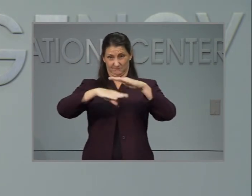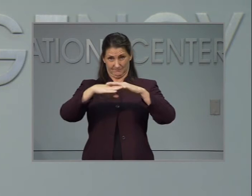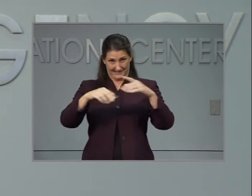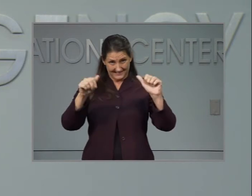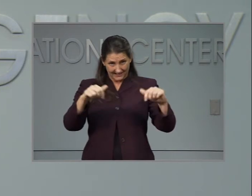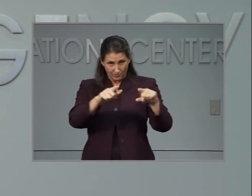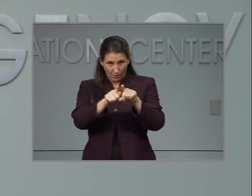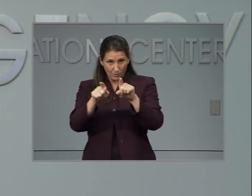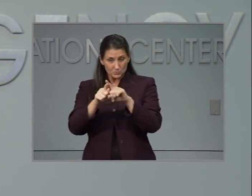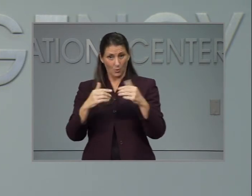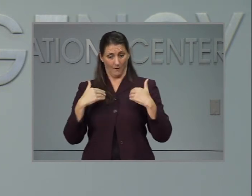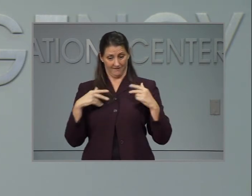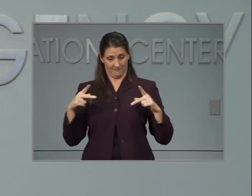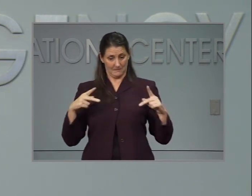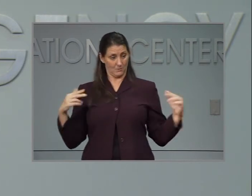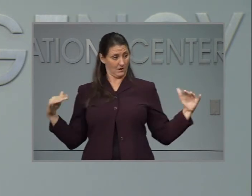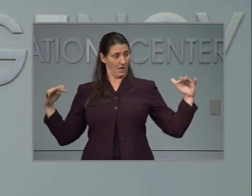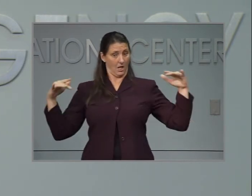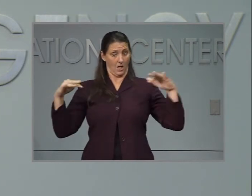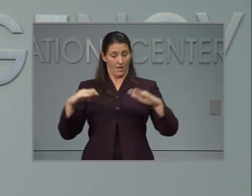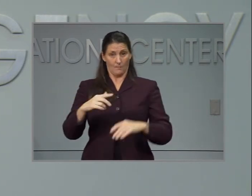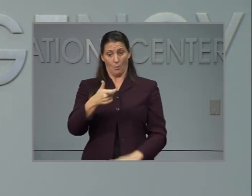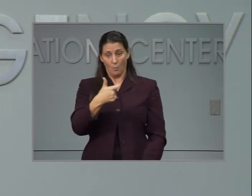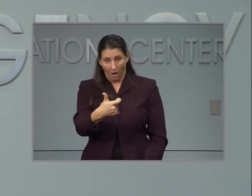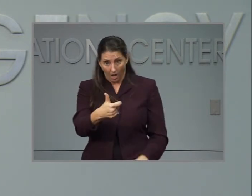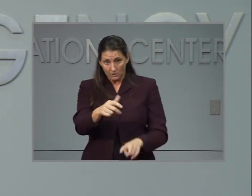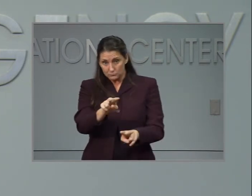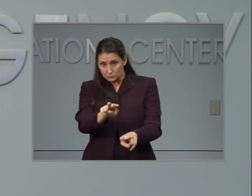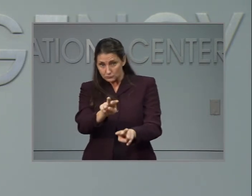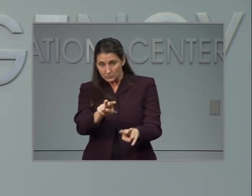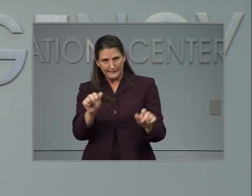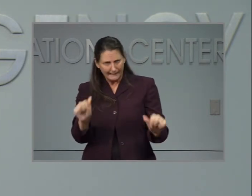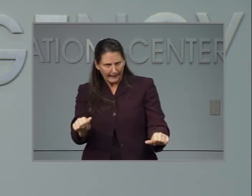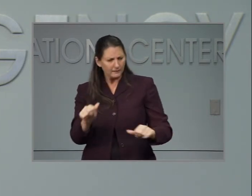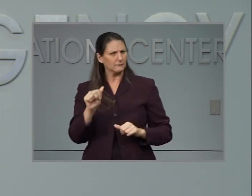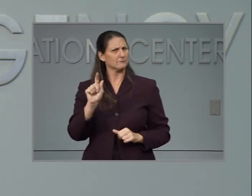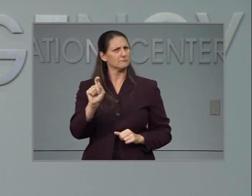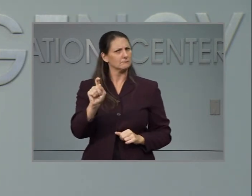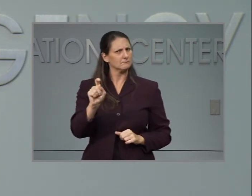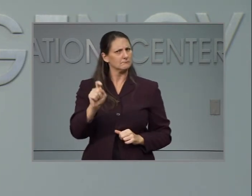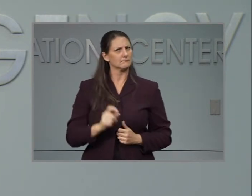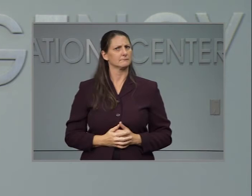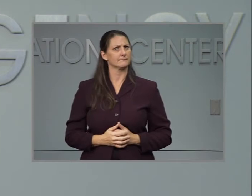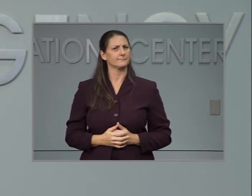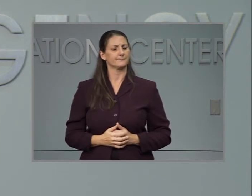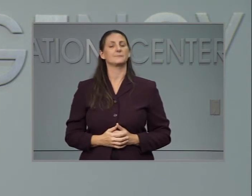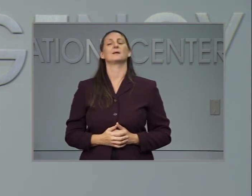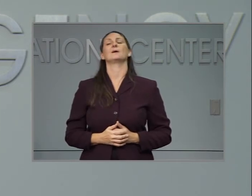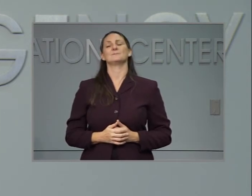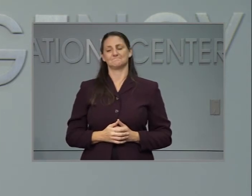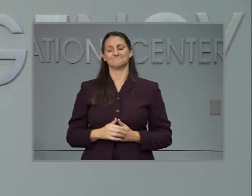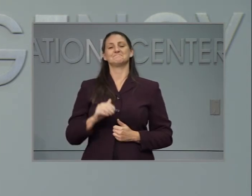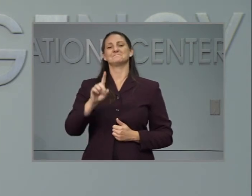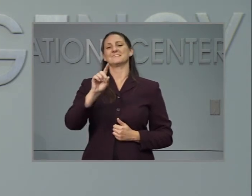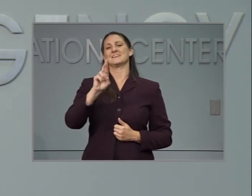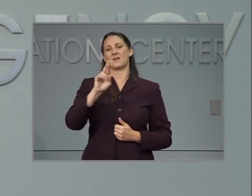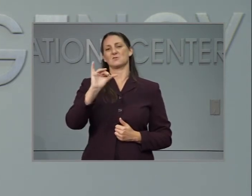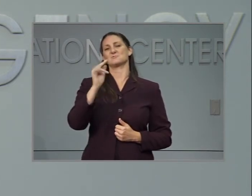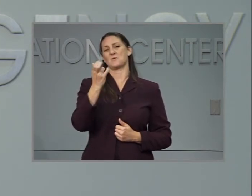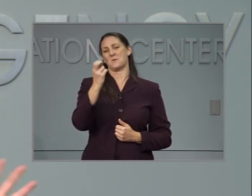en estos eventos y ya te estás acercando a la cifra de 50 nada más de participantes.